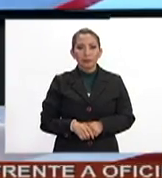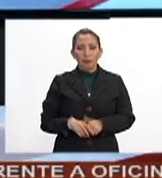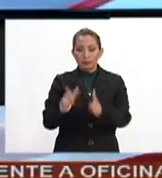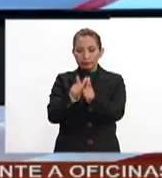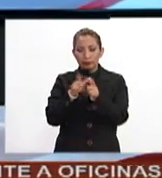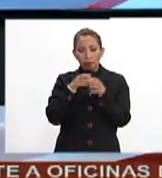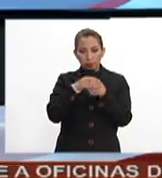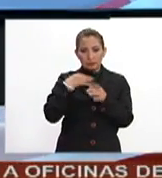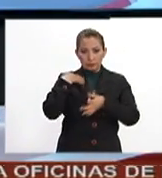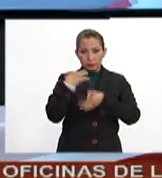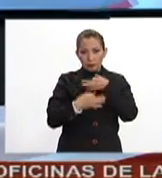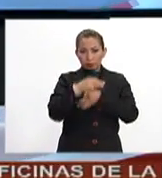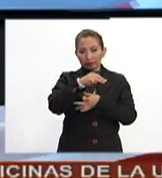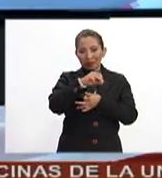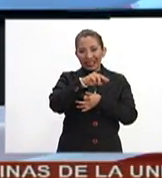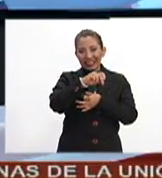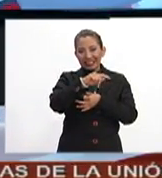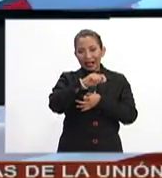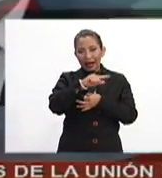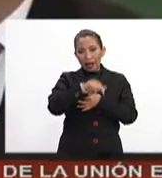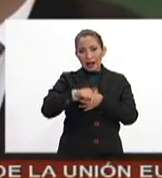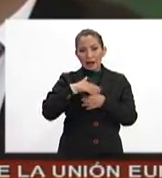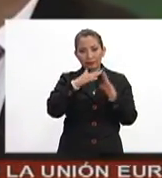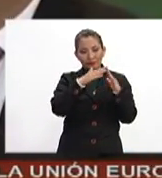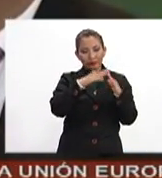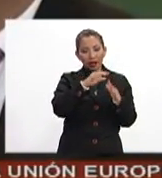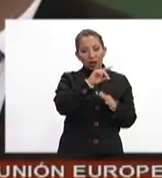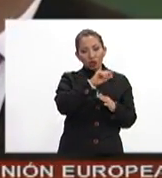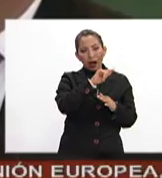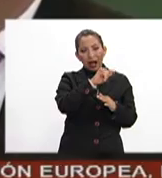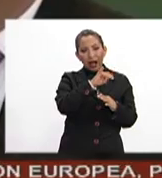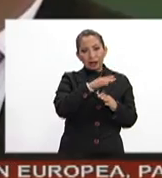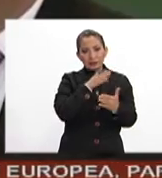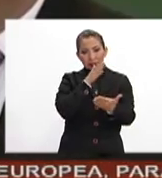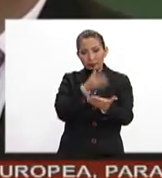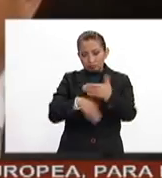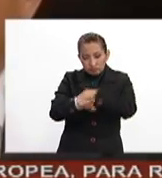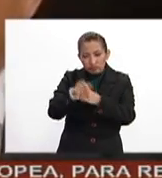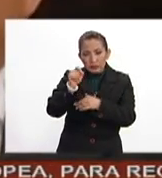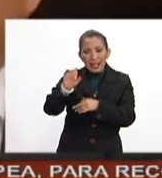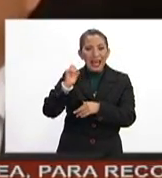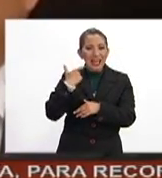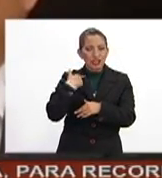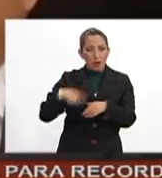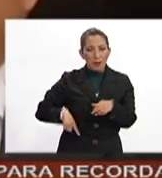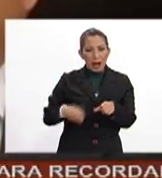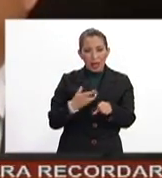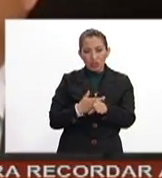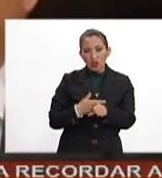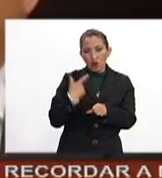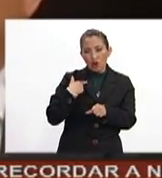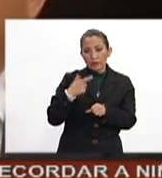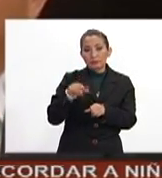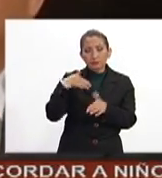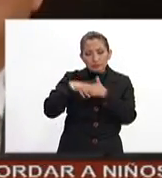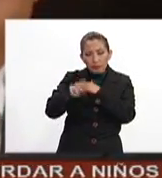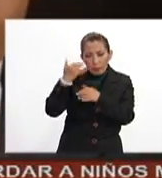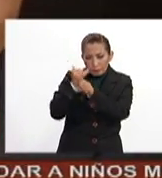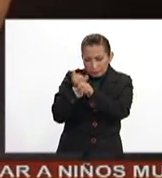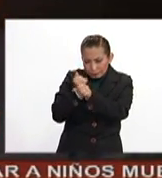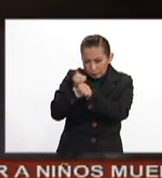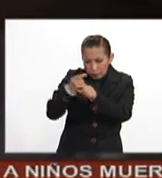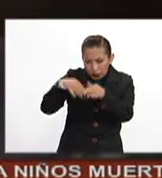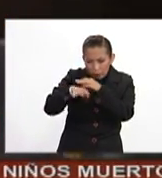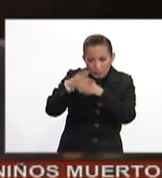Elementos ministeriales catearon la residencia de Alejandro Duarte, hermano del exgobernador de Chihuahua, César Duarte. El cateo se realizó